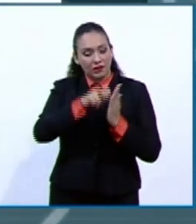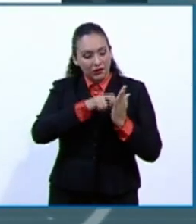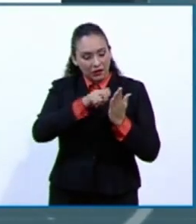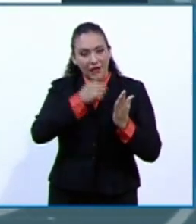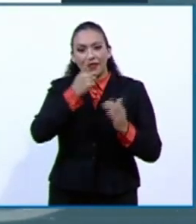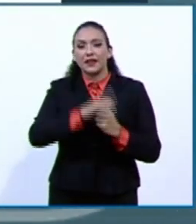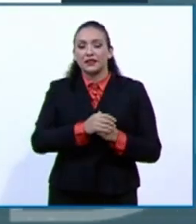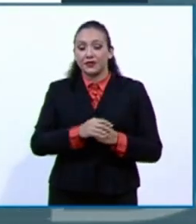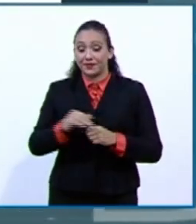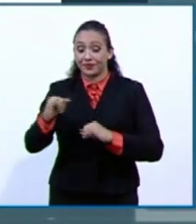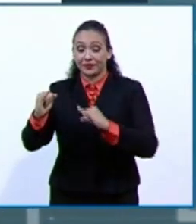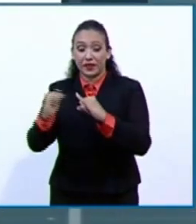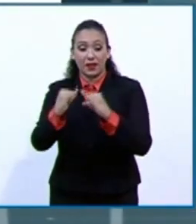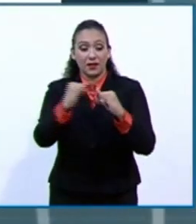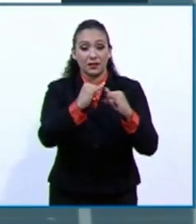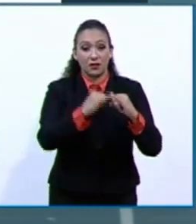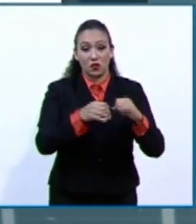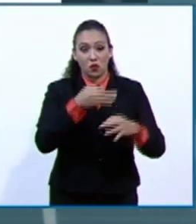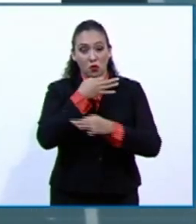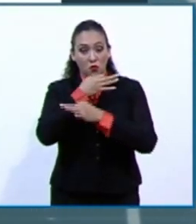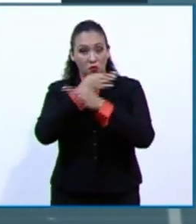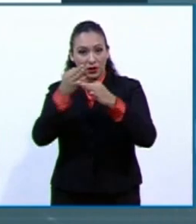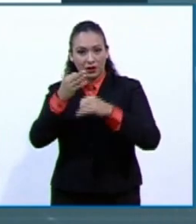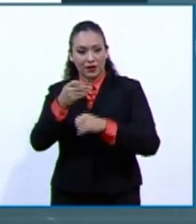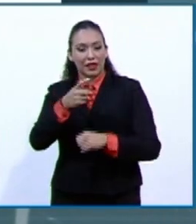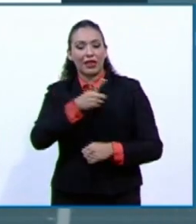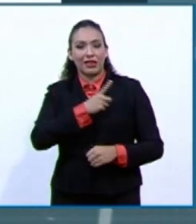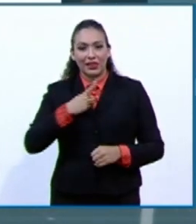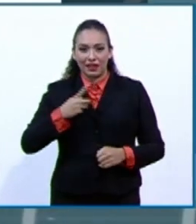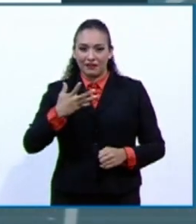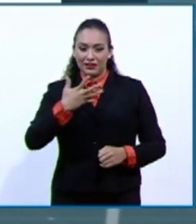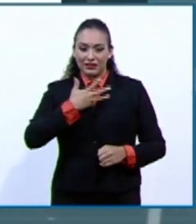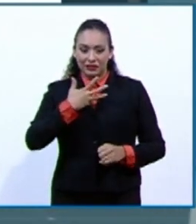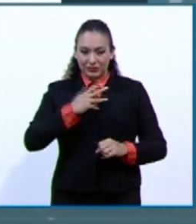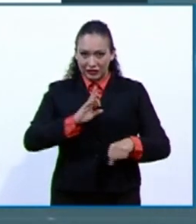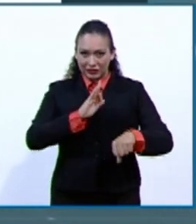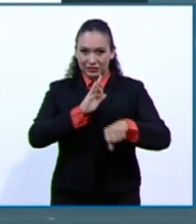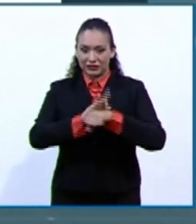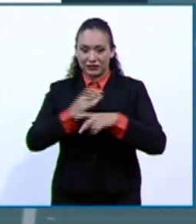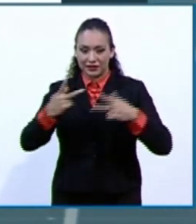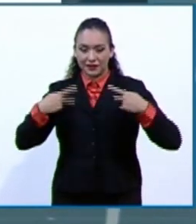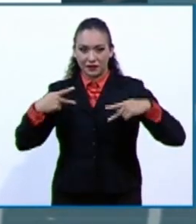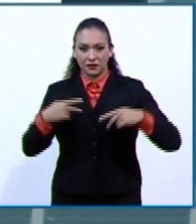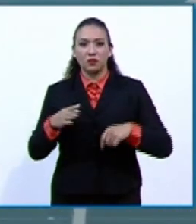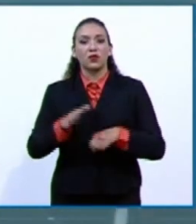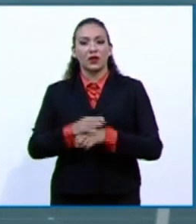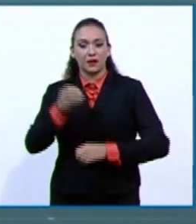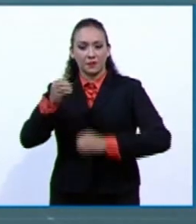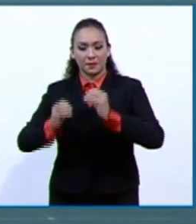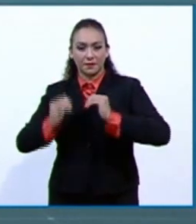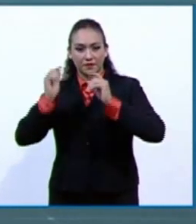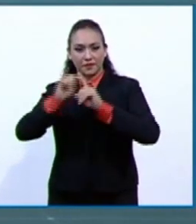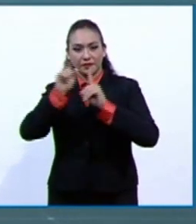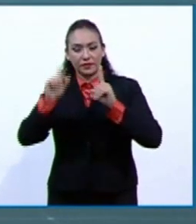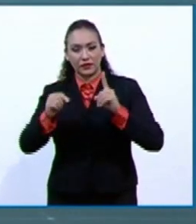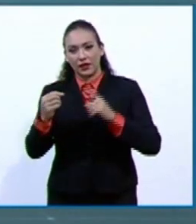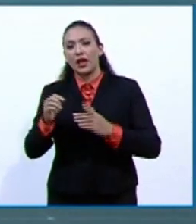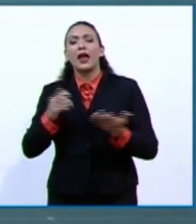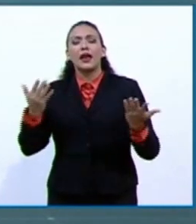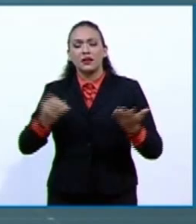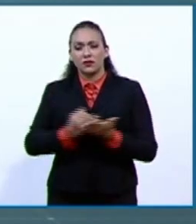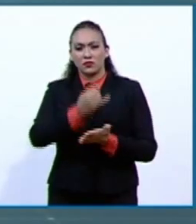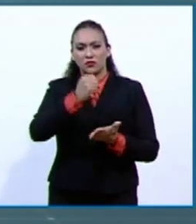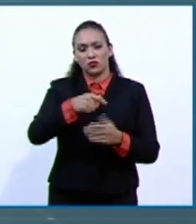que las instituciones de seguridad pública tengan un carácter civil, eludiendo la sentencia de la Suprema Corte en la acción de